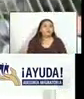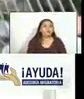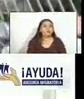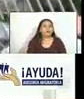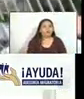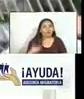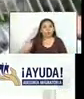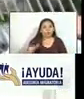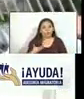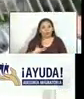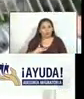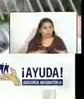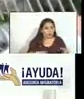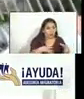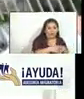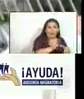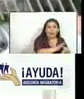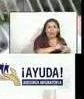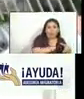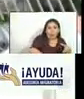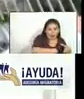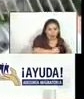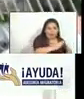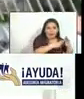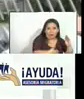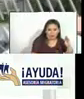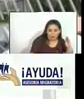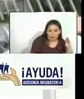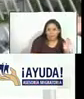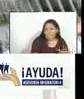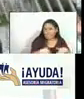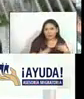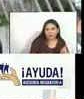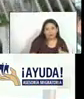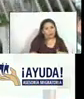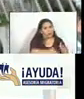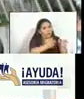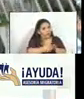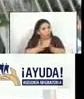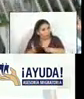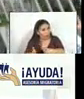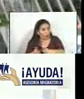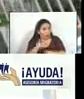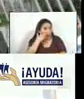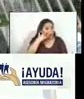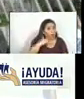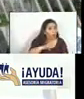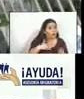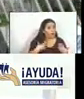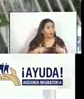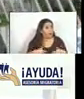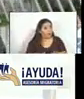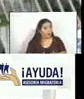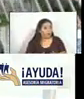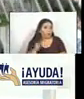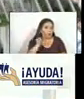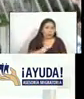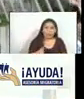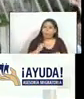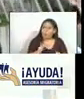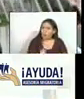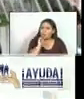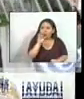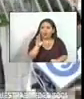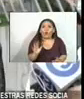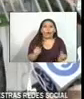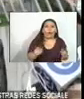trabajar de la mano con nuestra secretaría jurídica para ver cuáles serían los siguientes pasos. Sí, es muy temprano ahorita para poder decir cómo